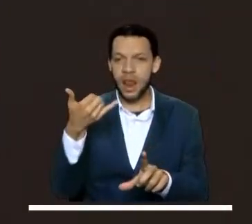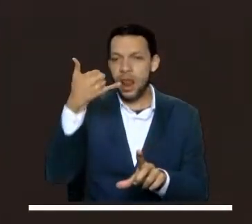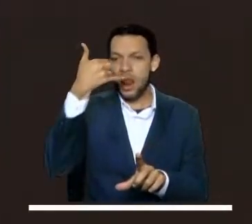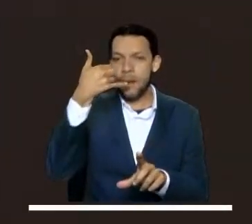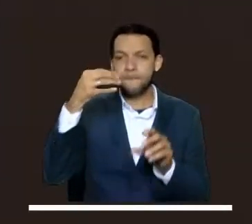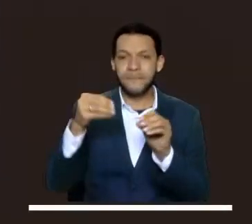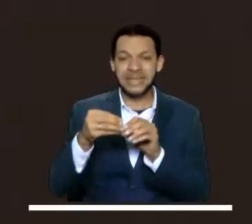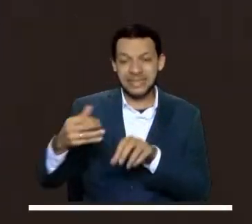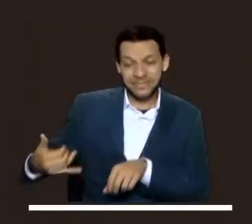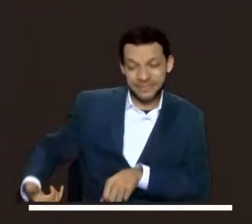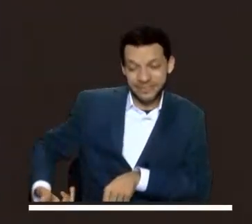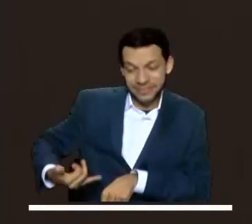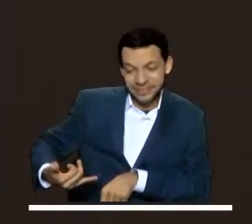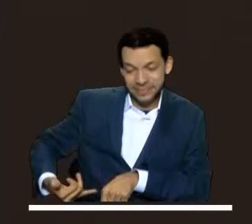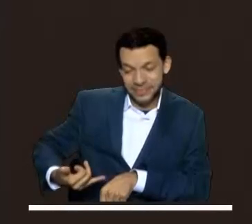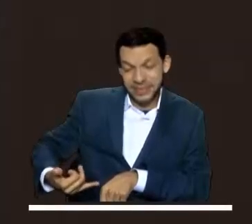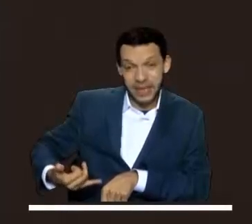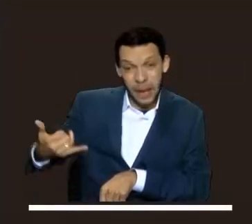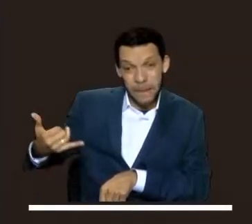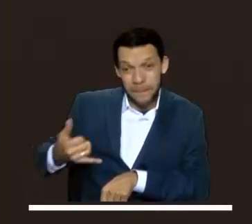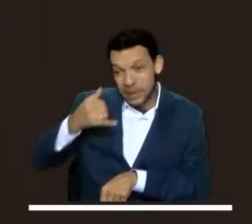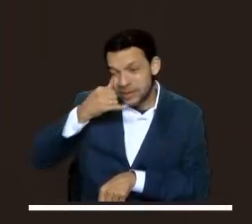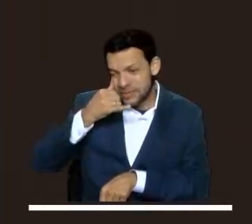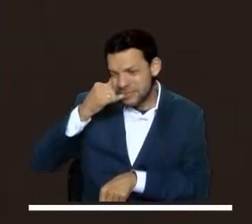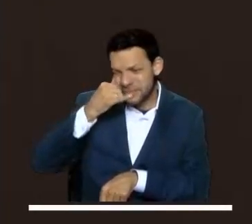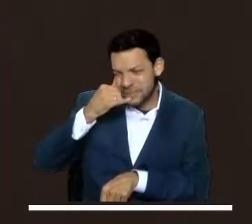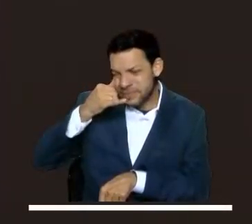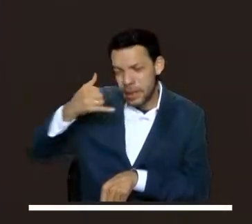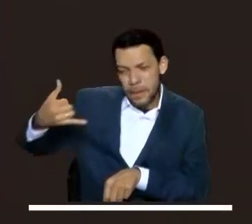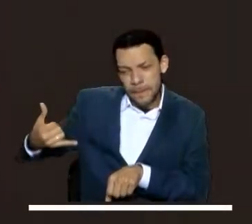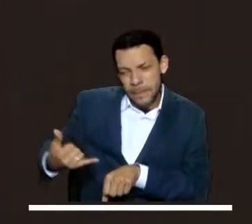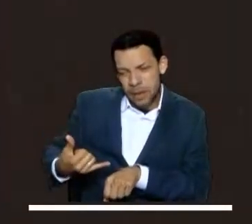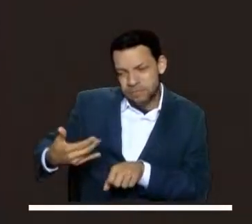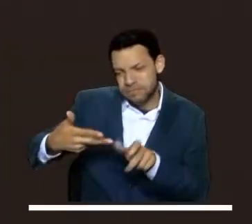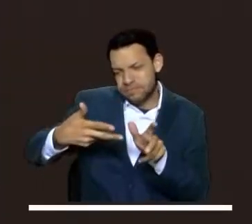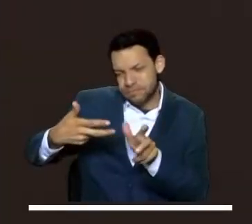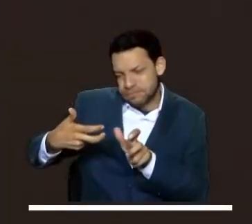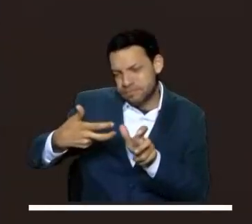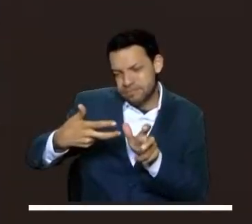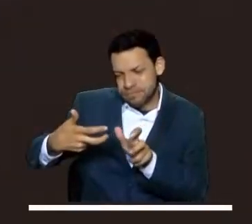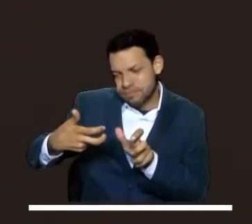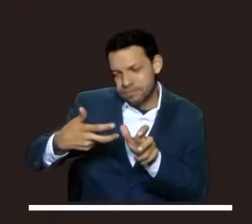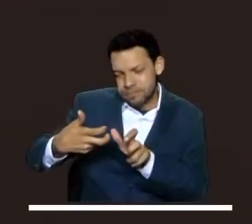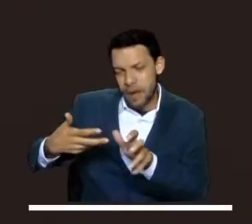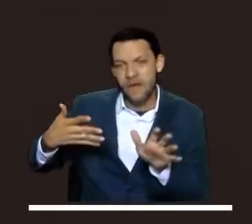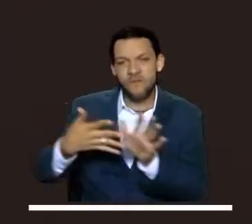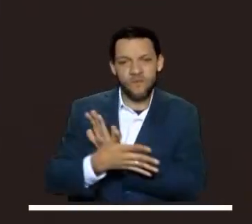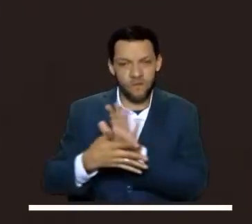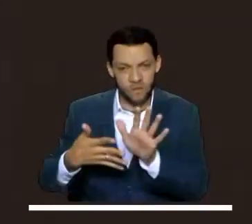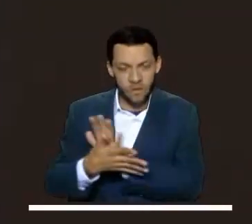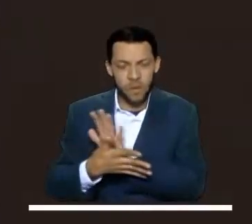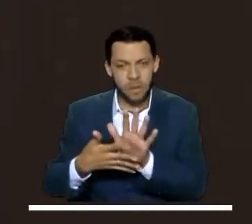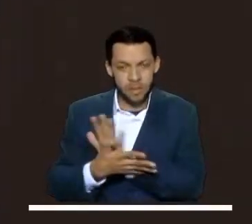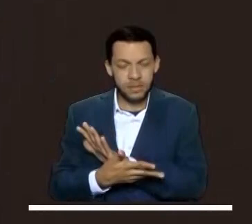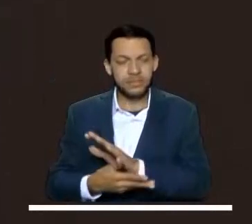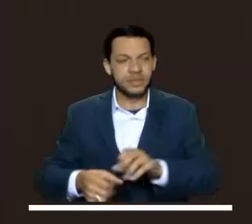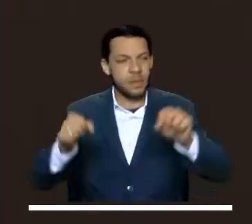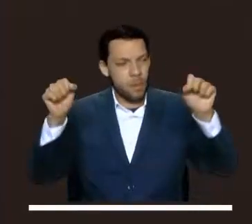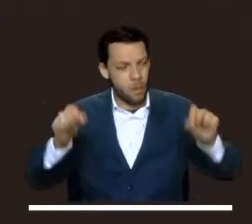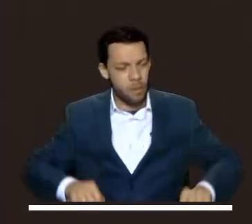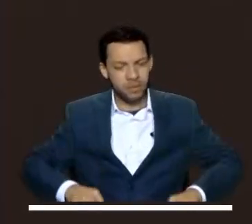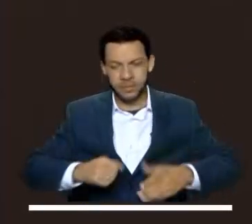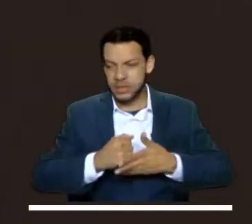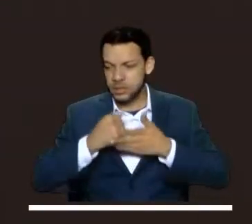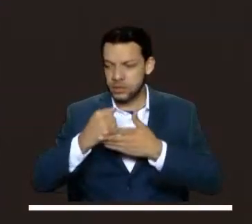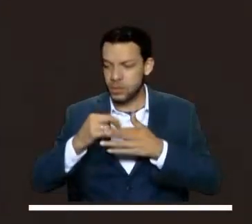Centro Diagnóstico Endoscópico del doctor Luis Guillermo Rojas González. Es la persona que nos apoya en los parques